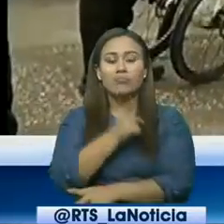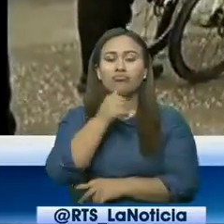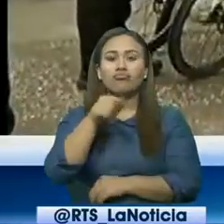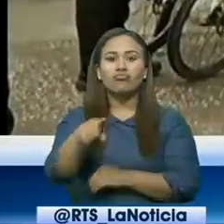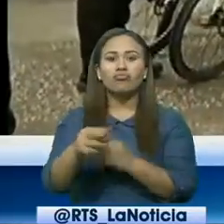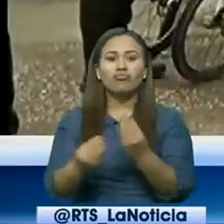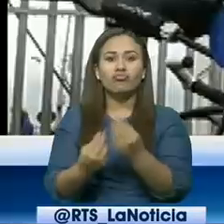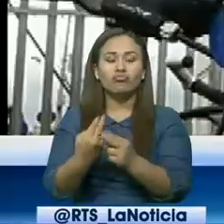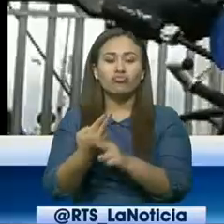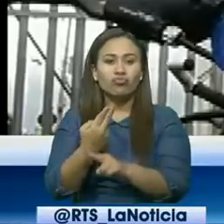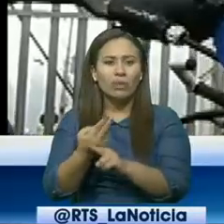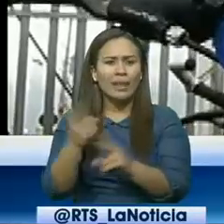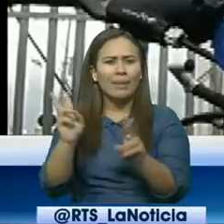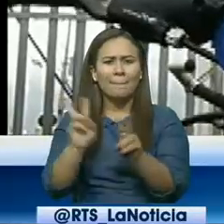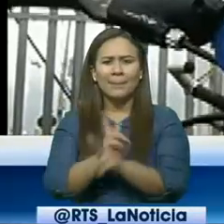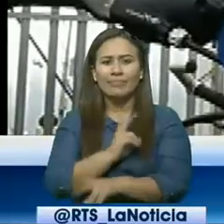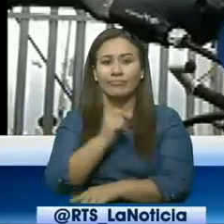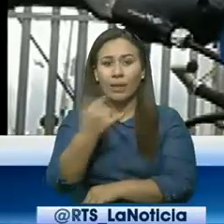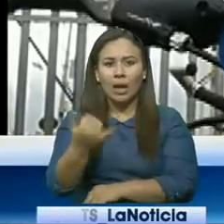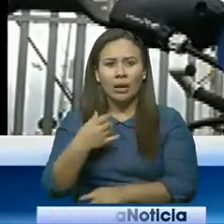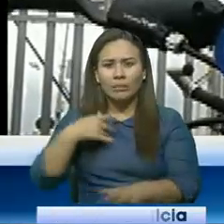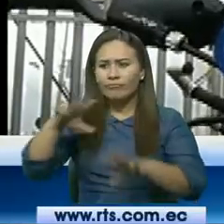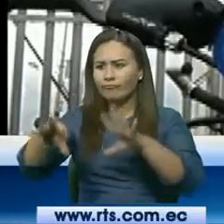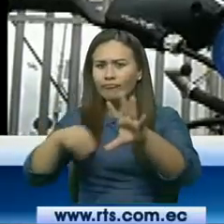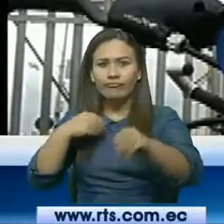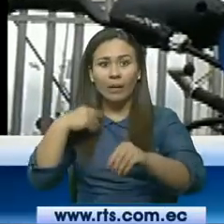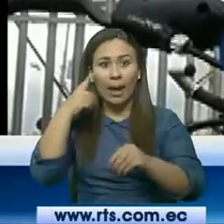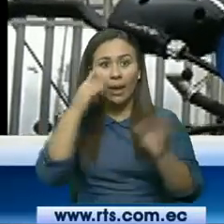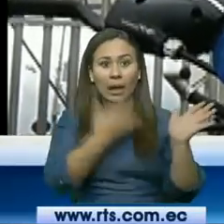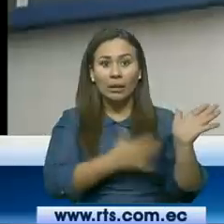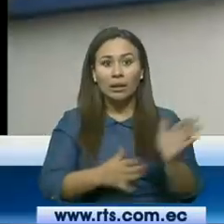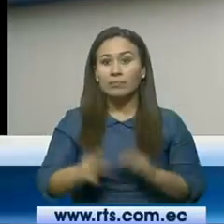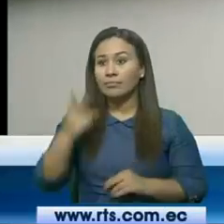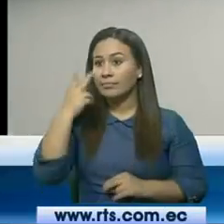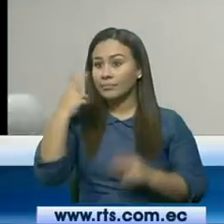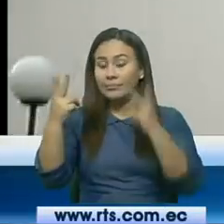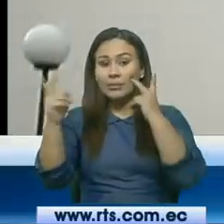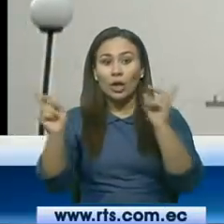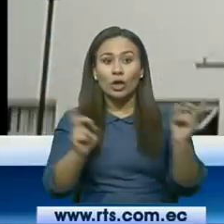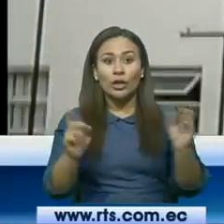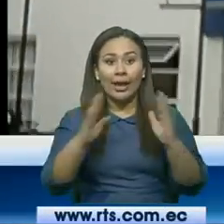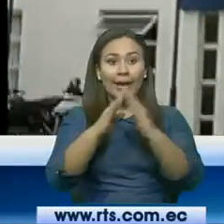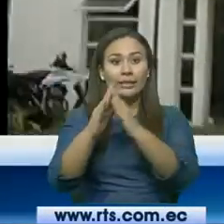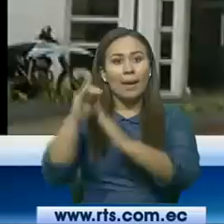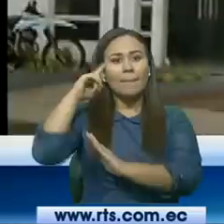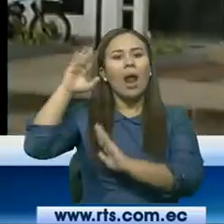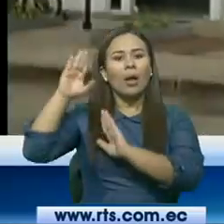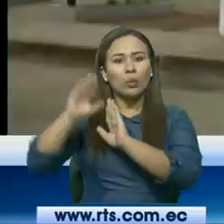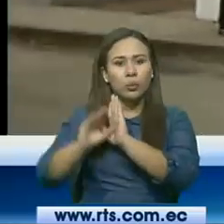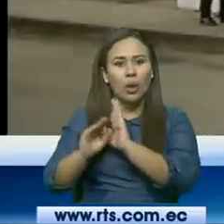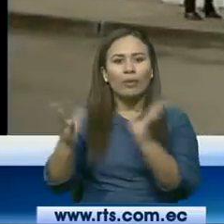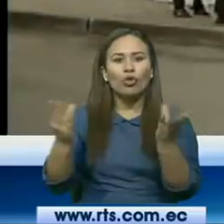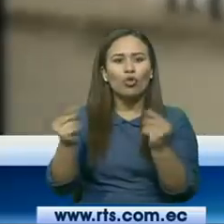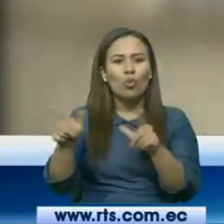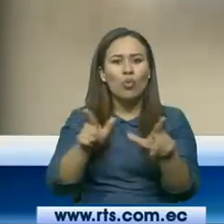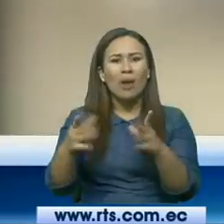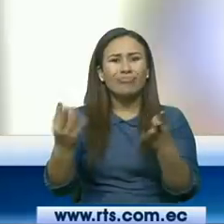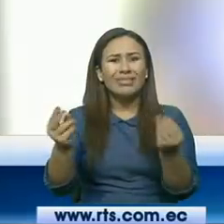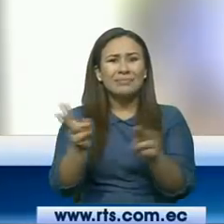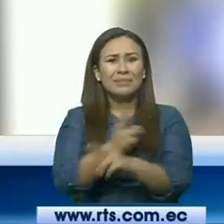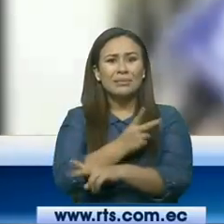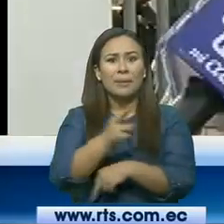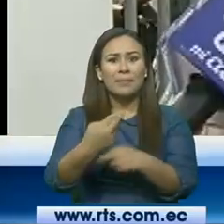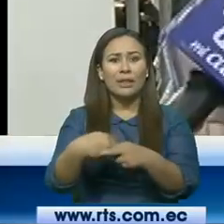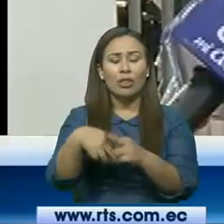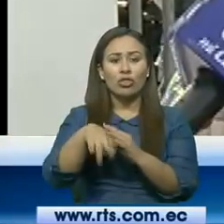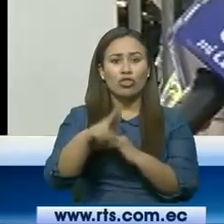se ha puesto en marcha el programa para revertir los domicilios y lograr la disminución de los delitos en la zona entre